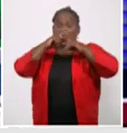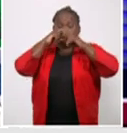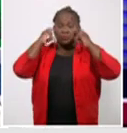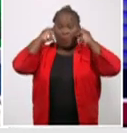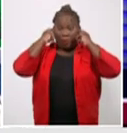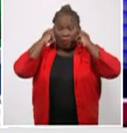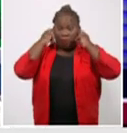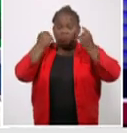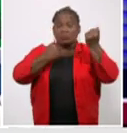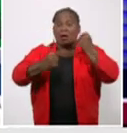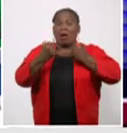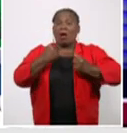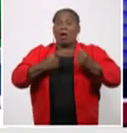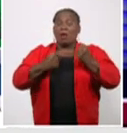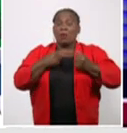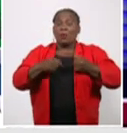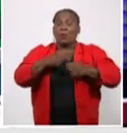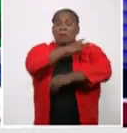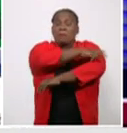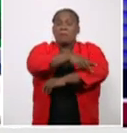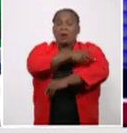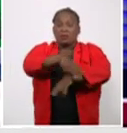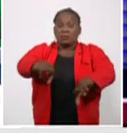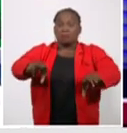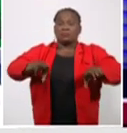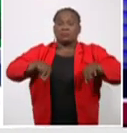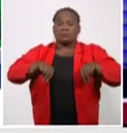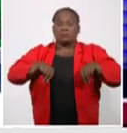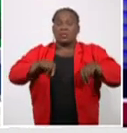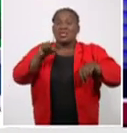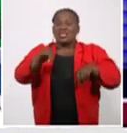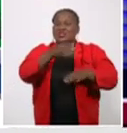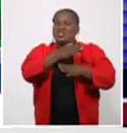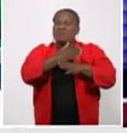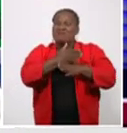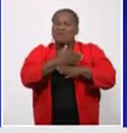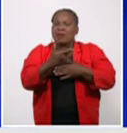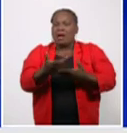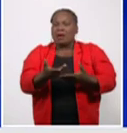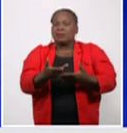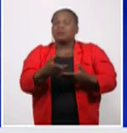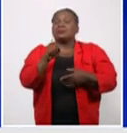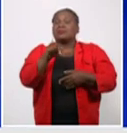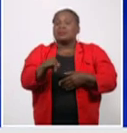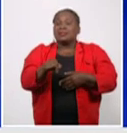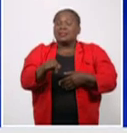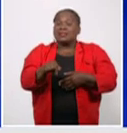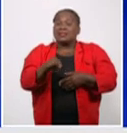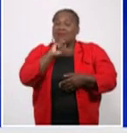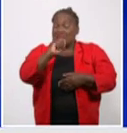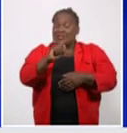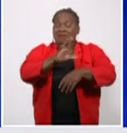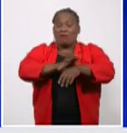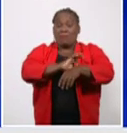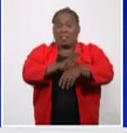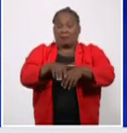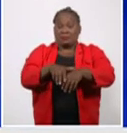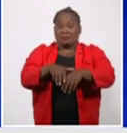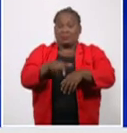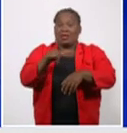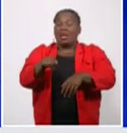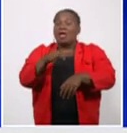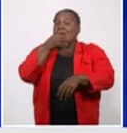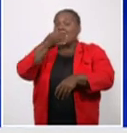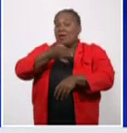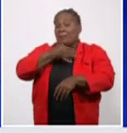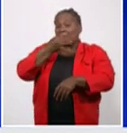adoptando. Y nos traduce lo difícil de esta enfermedad. Medidas de restricción que también en nuestro país se implementan